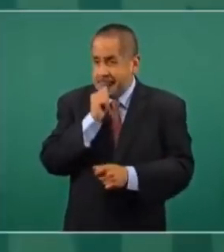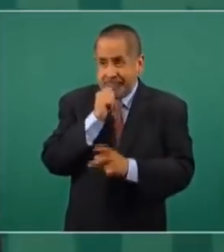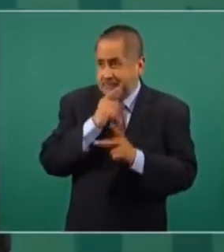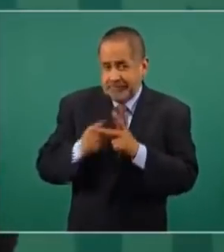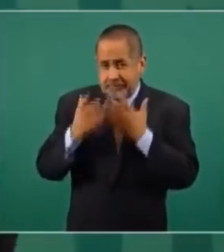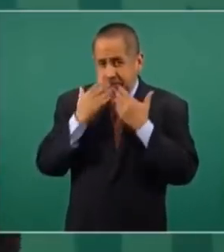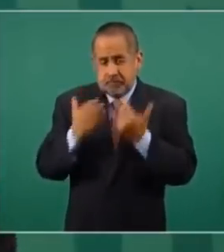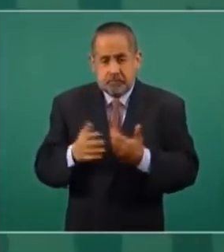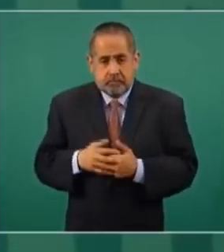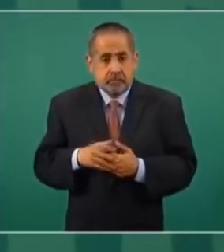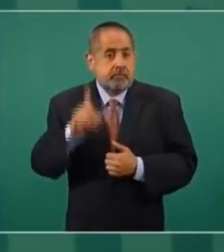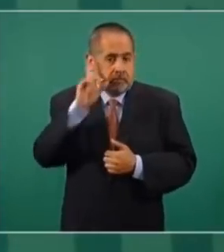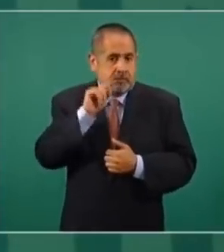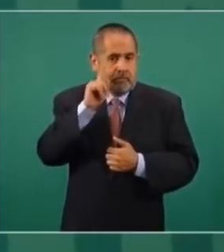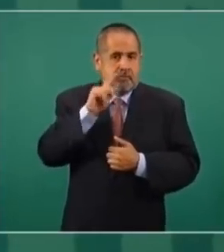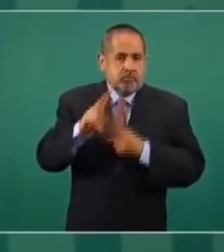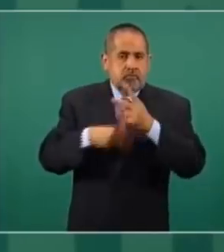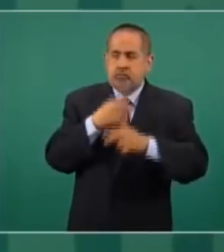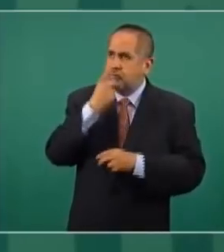Y eso lo vamos a decir mañana.